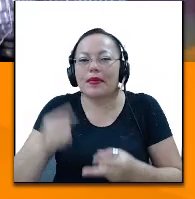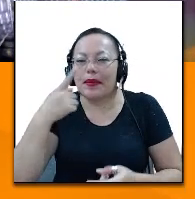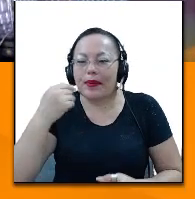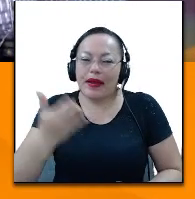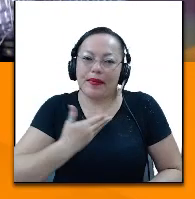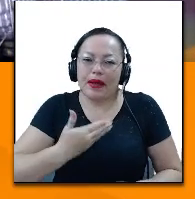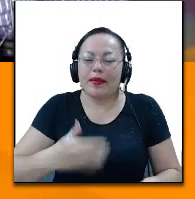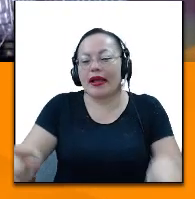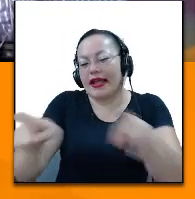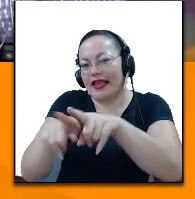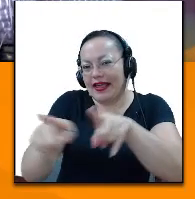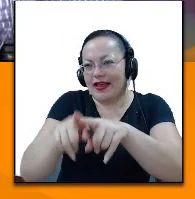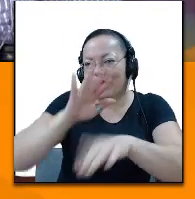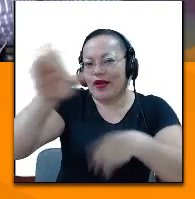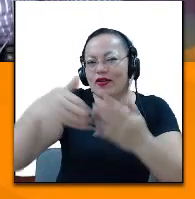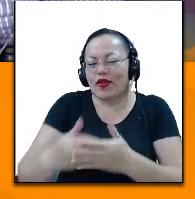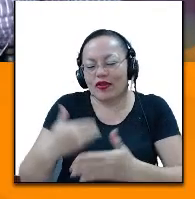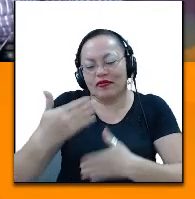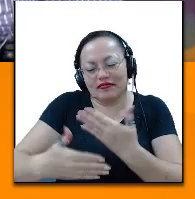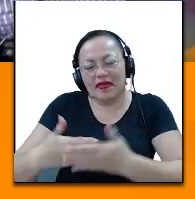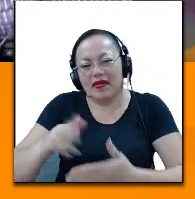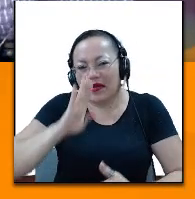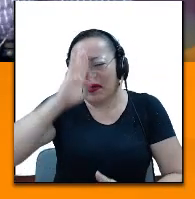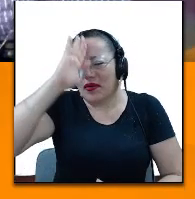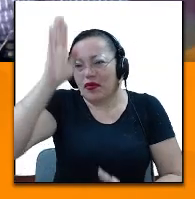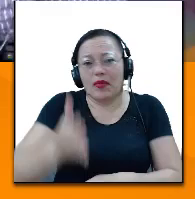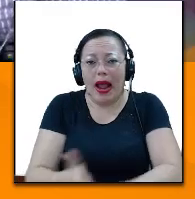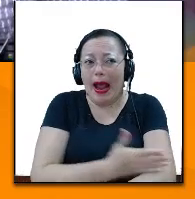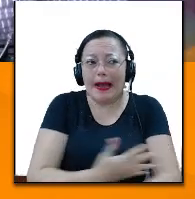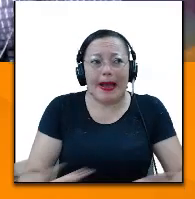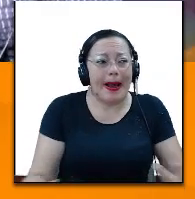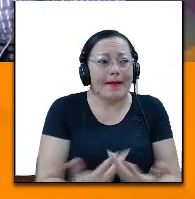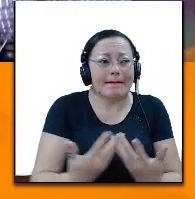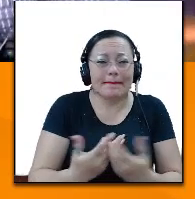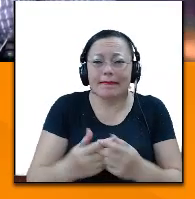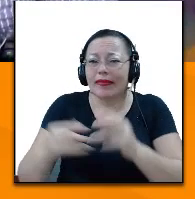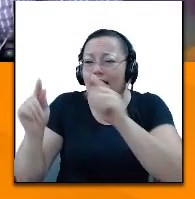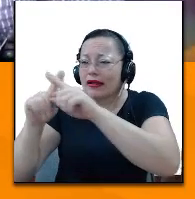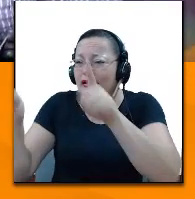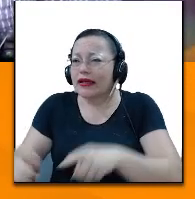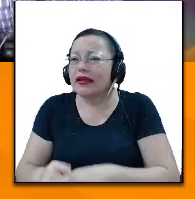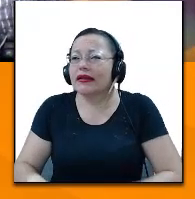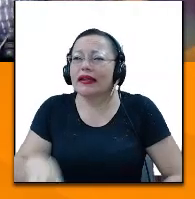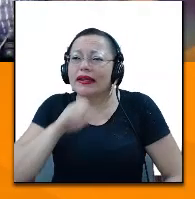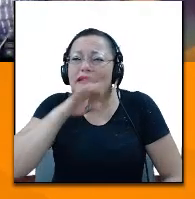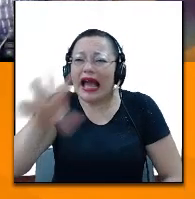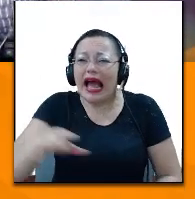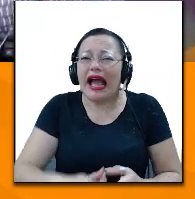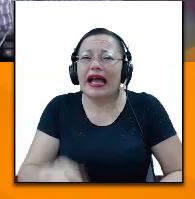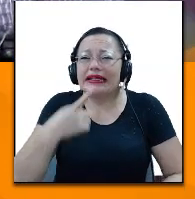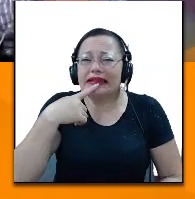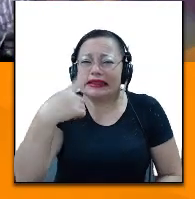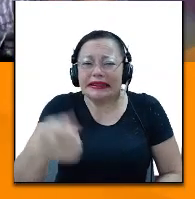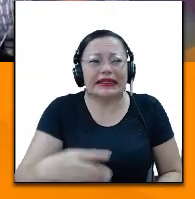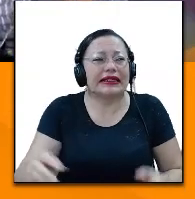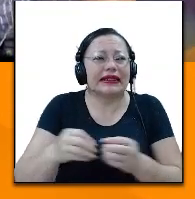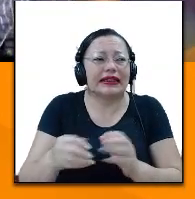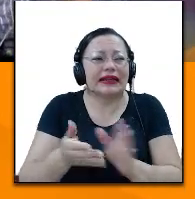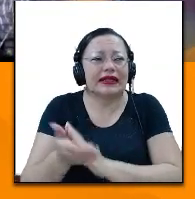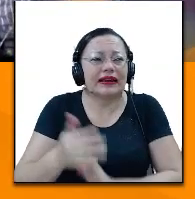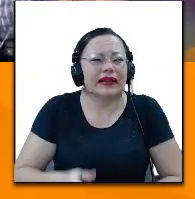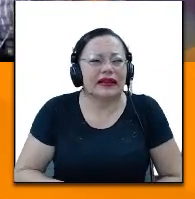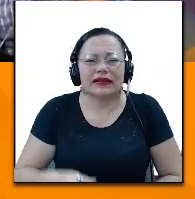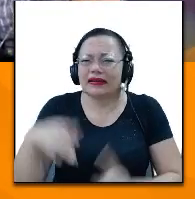o hermanos que no estamos acostumbrados a trabajar. Ver una pantallita ahí, que el niño grite, que el niño diga, que pregunte aquí y allá, es